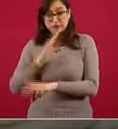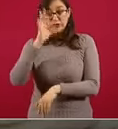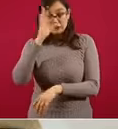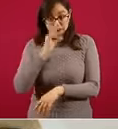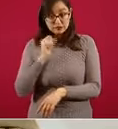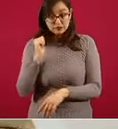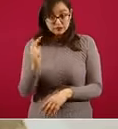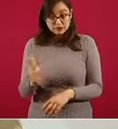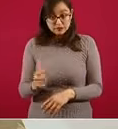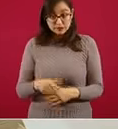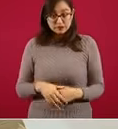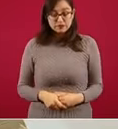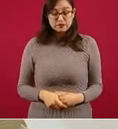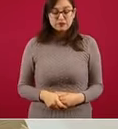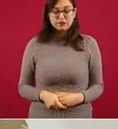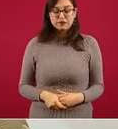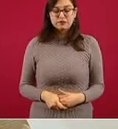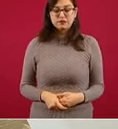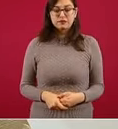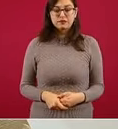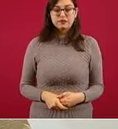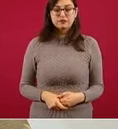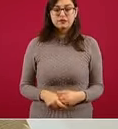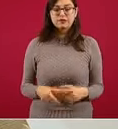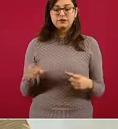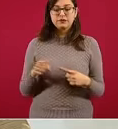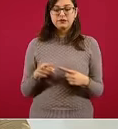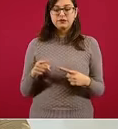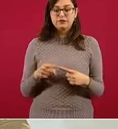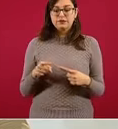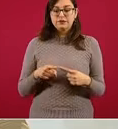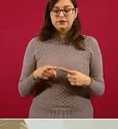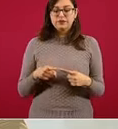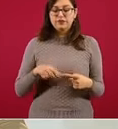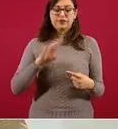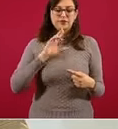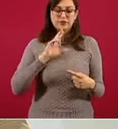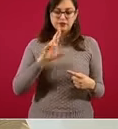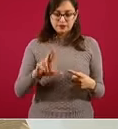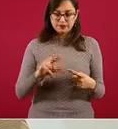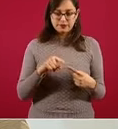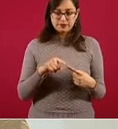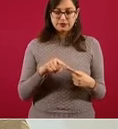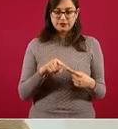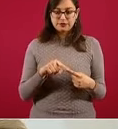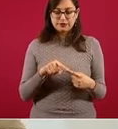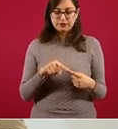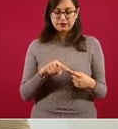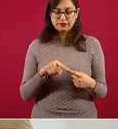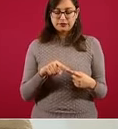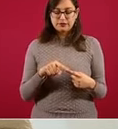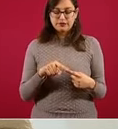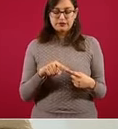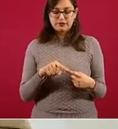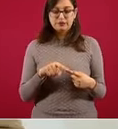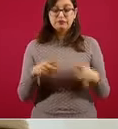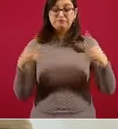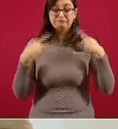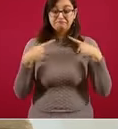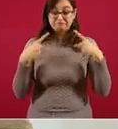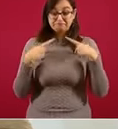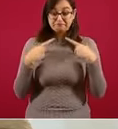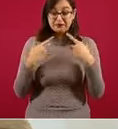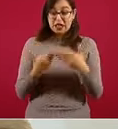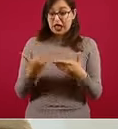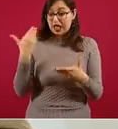afectación? A ver, de la primera pregunta rápidamente, las personas que hayan